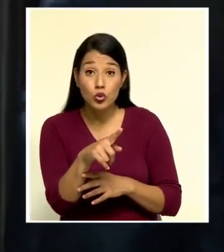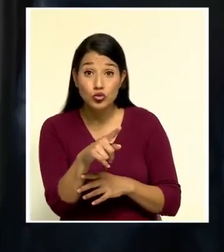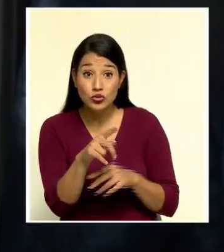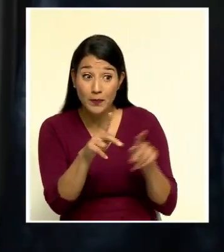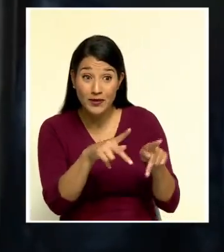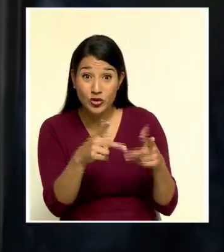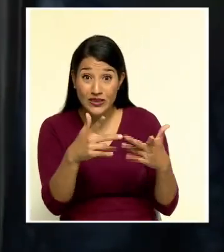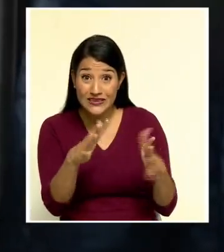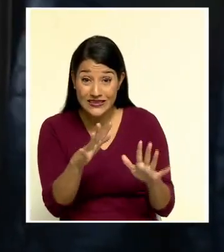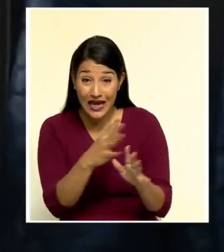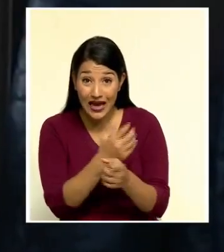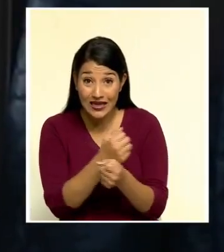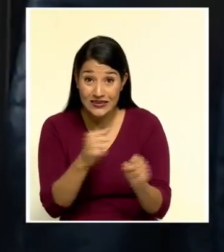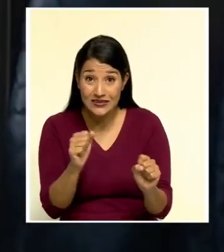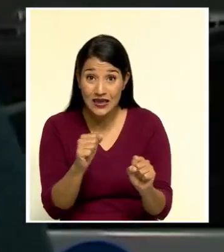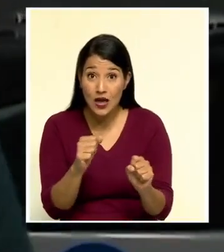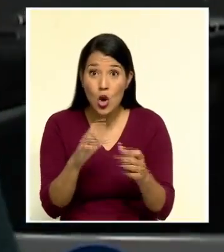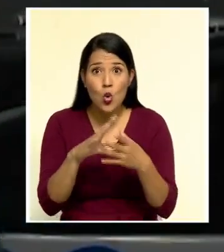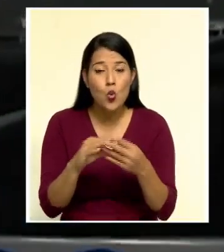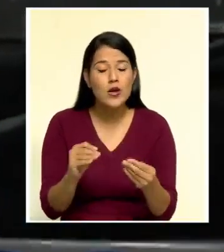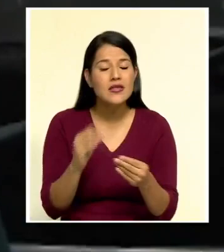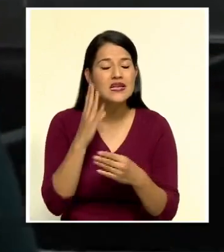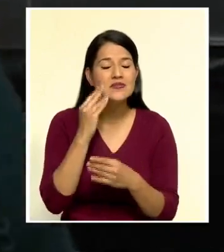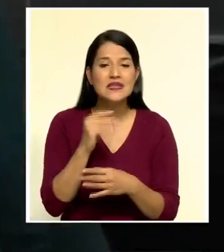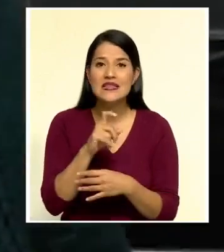cuentan una experiencia difícil de imaginar.